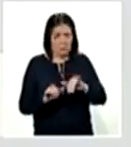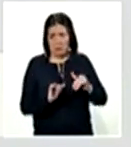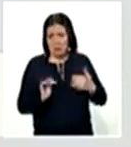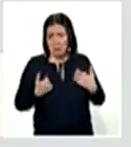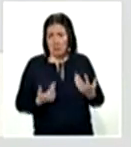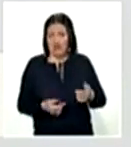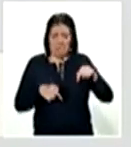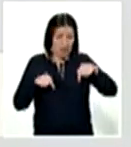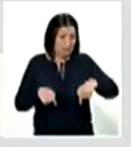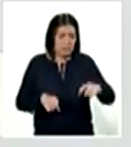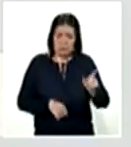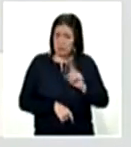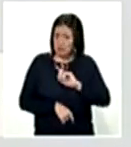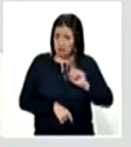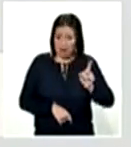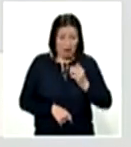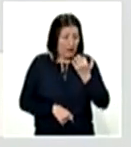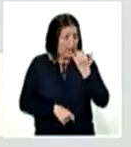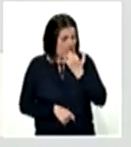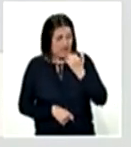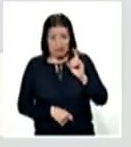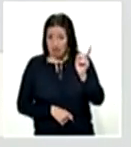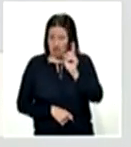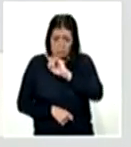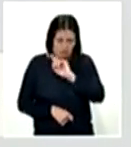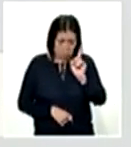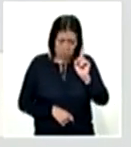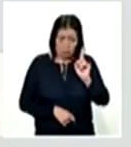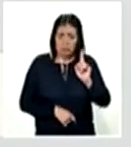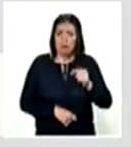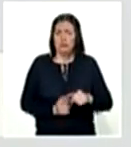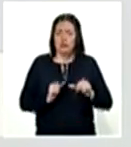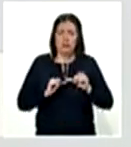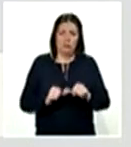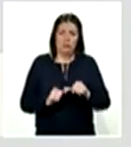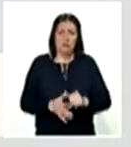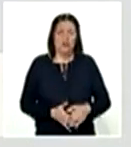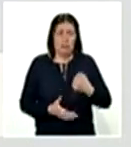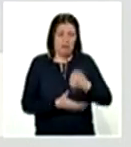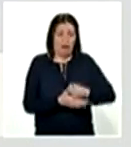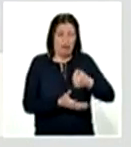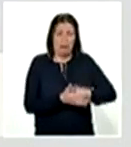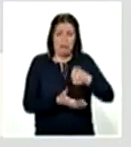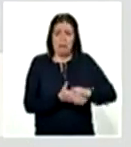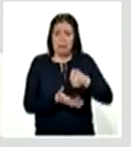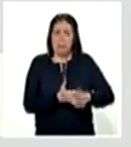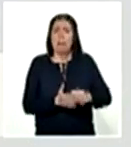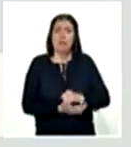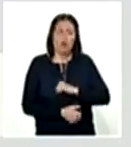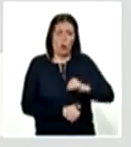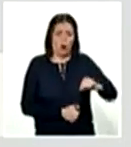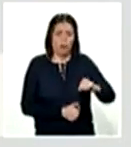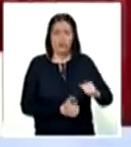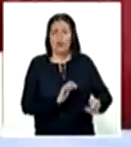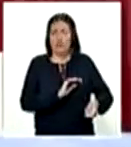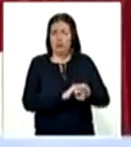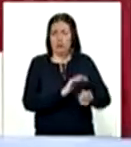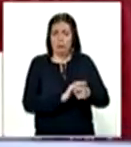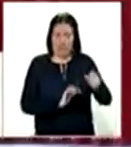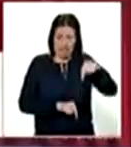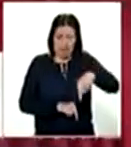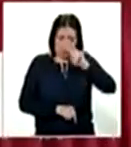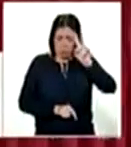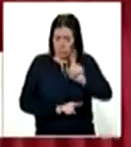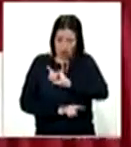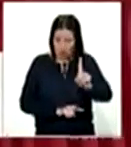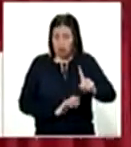no vamos a tener miedo de seguir luchando contra la corrupción. No a la corrupción acá en el Perú. Estas fueron